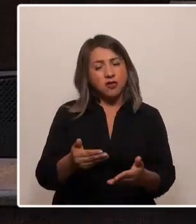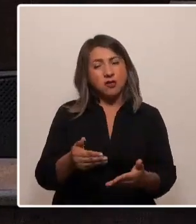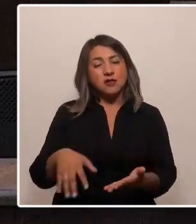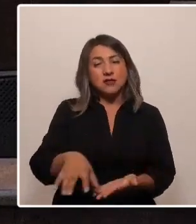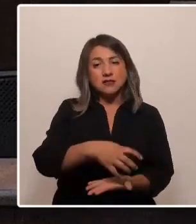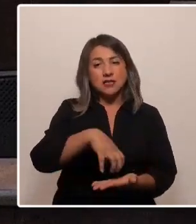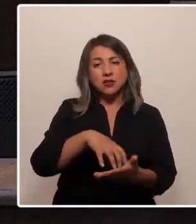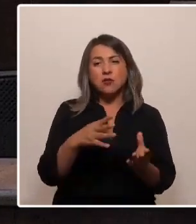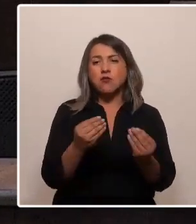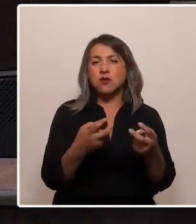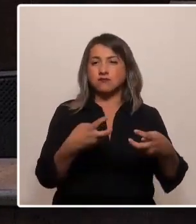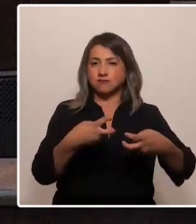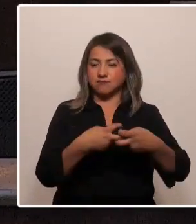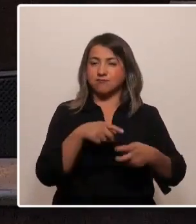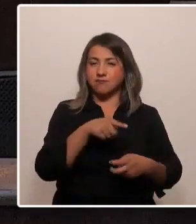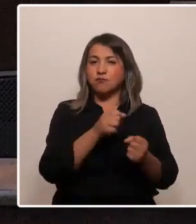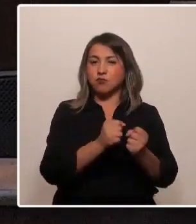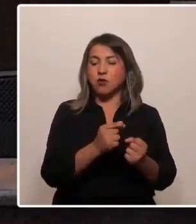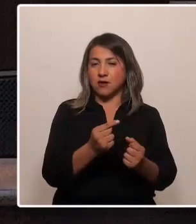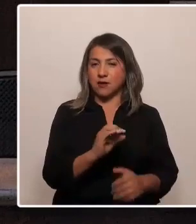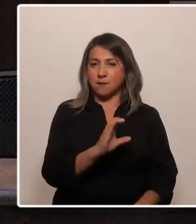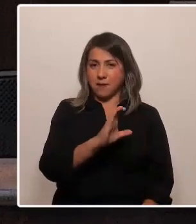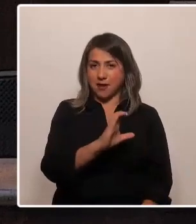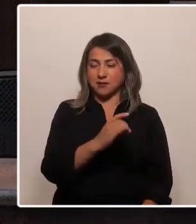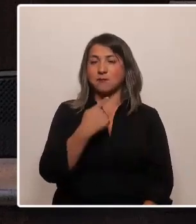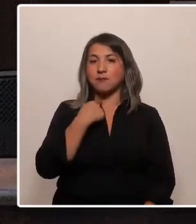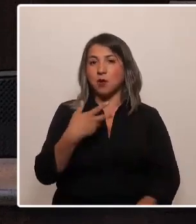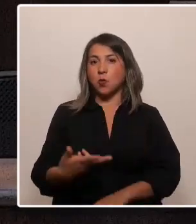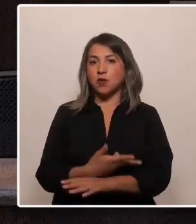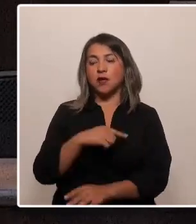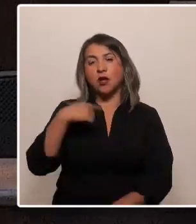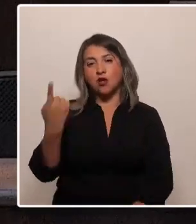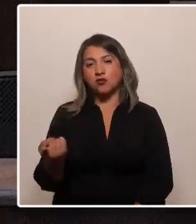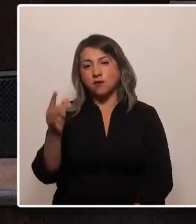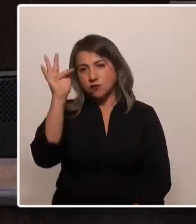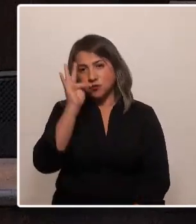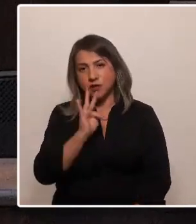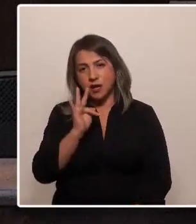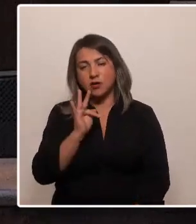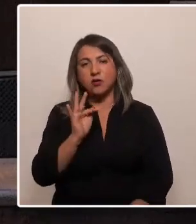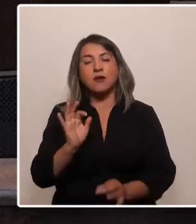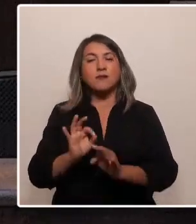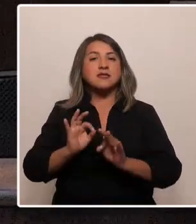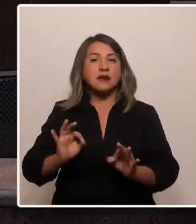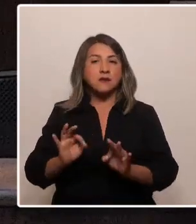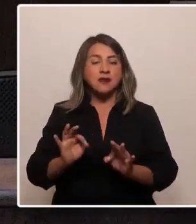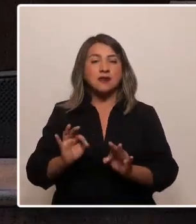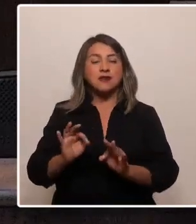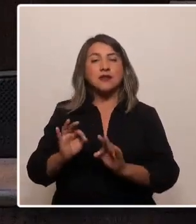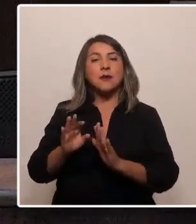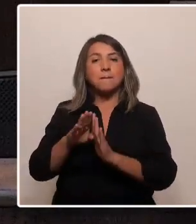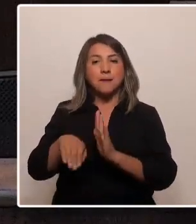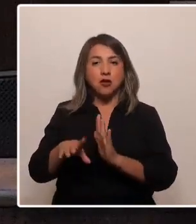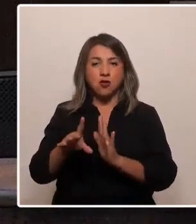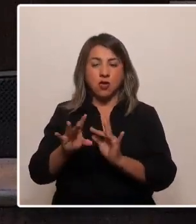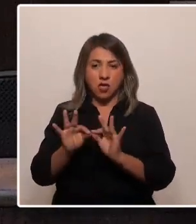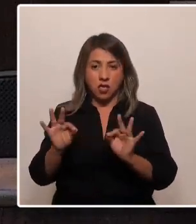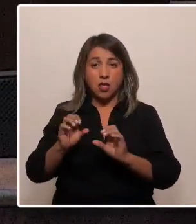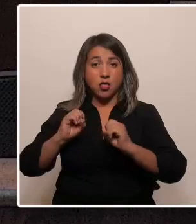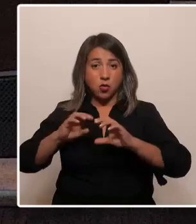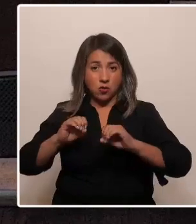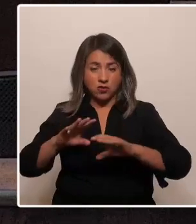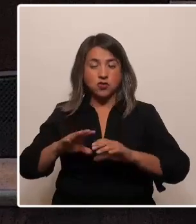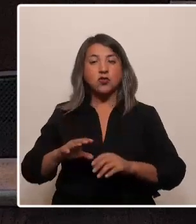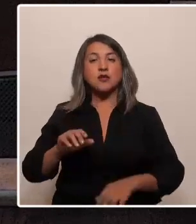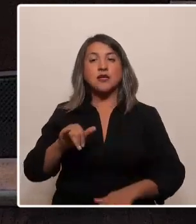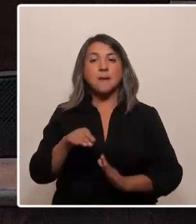muy sindicalizados han podido ganar más, perjudicando al resto de los trabajadores, especialmente los con menor educación y los con jóvenes